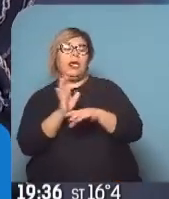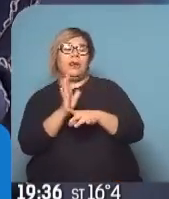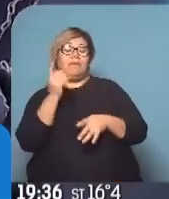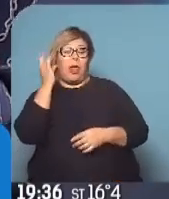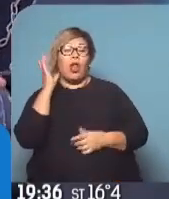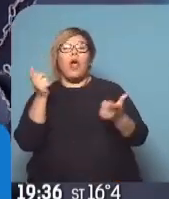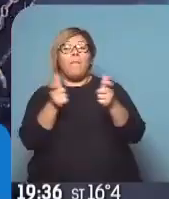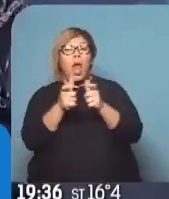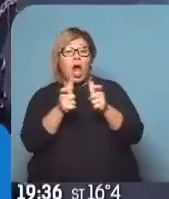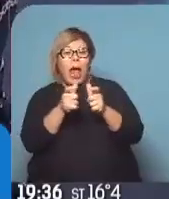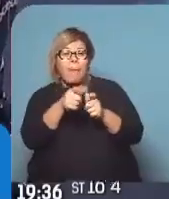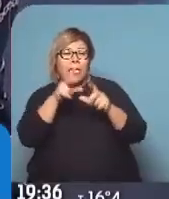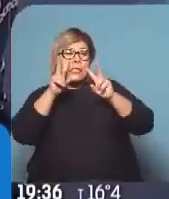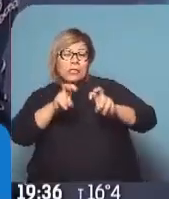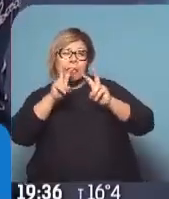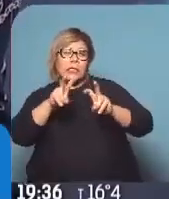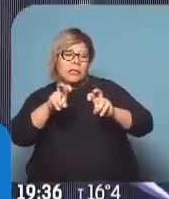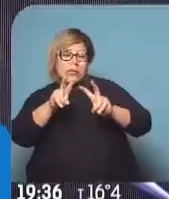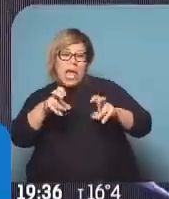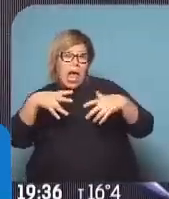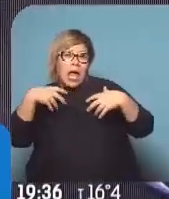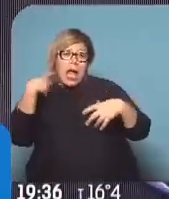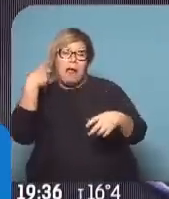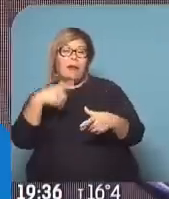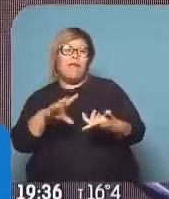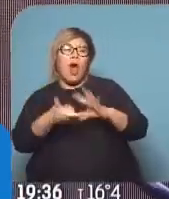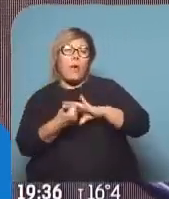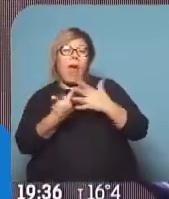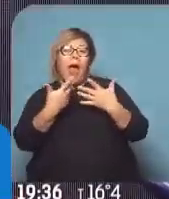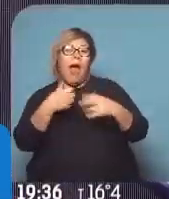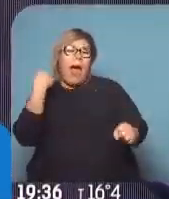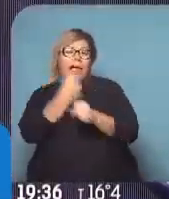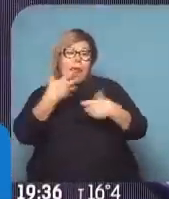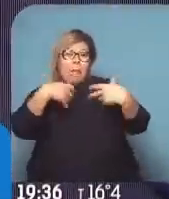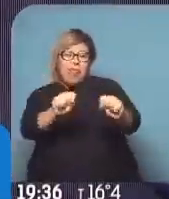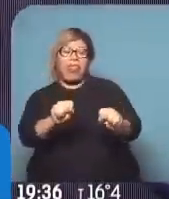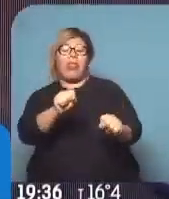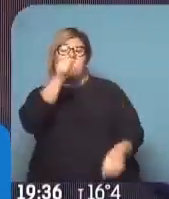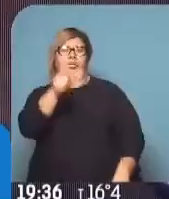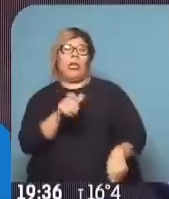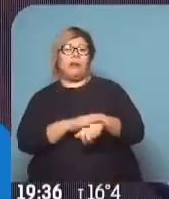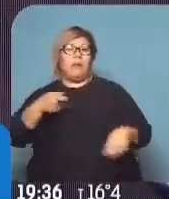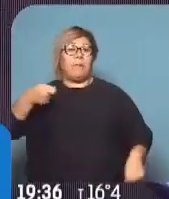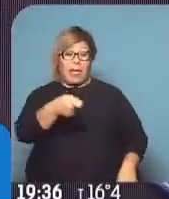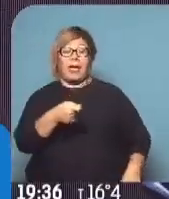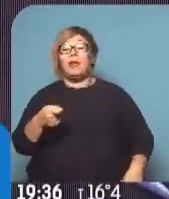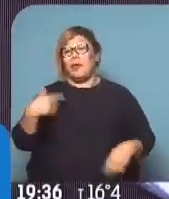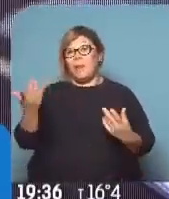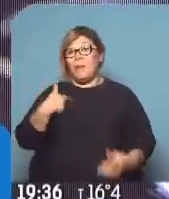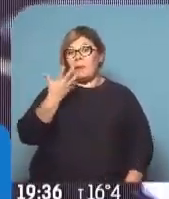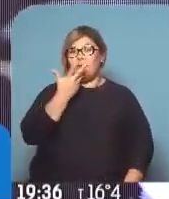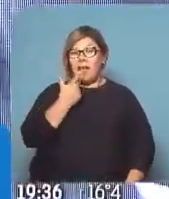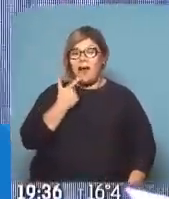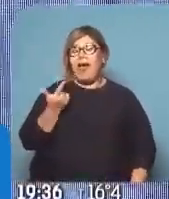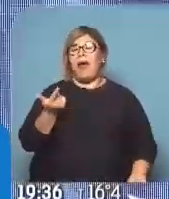al culpable bueno a mí me toca ser el comisario ledesma me encantó el personaje y tenía muchas ganas de trabajar con mariano y obviamente